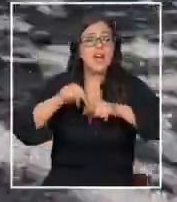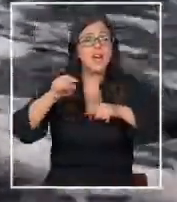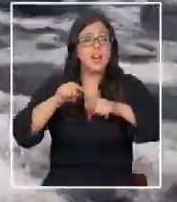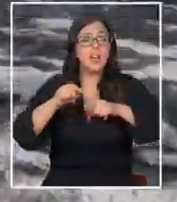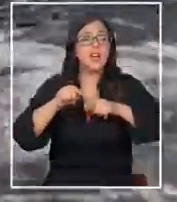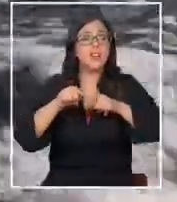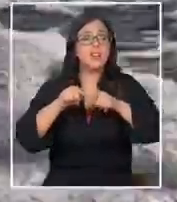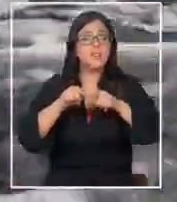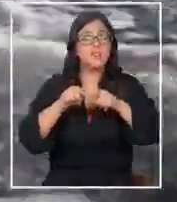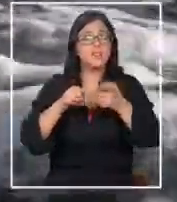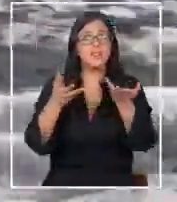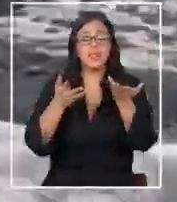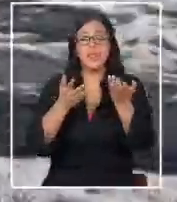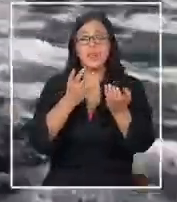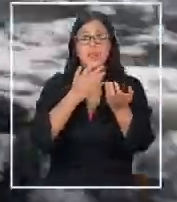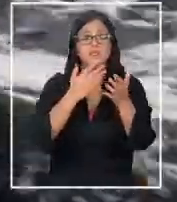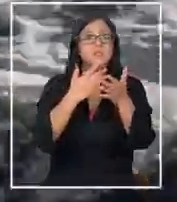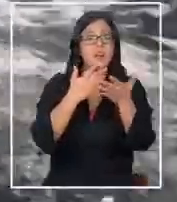en el mar.